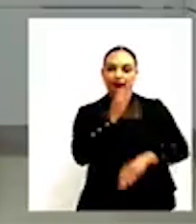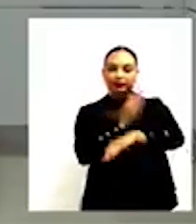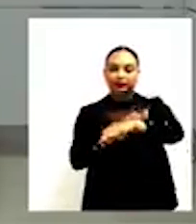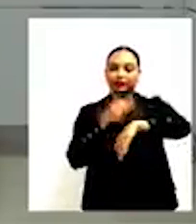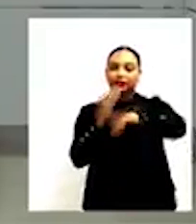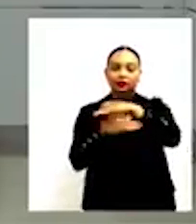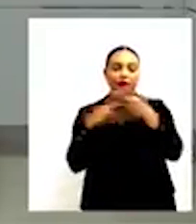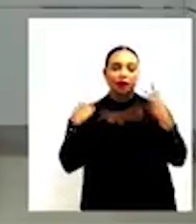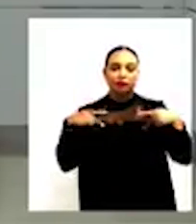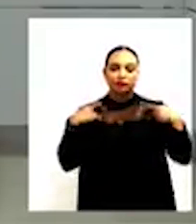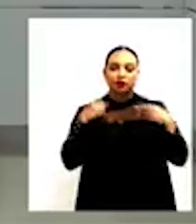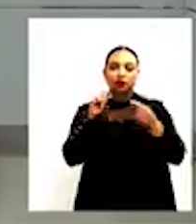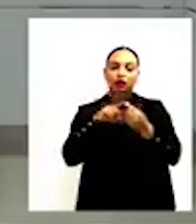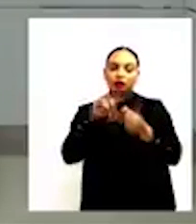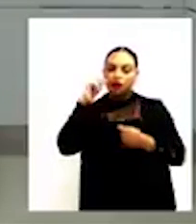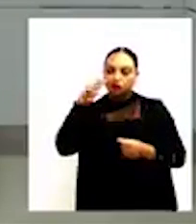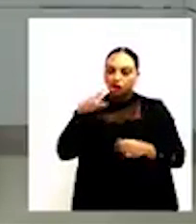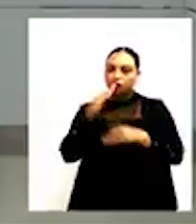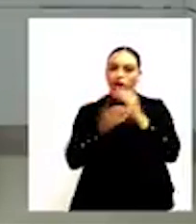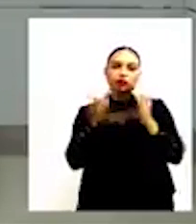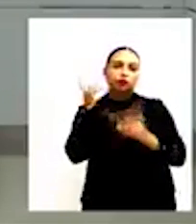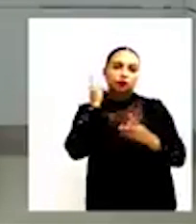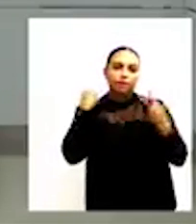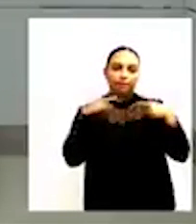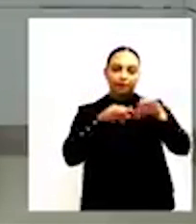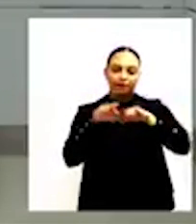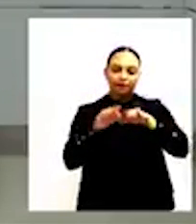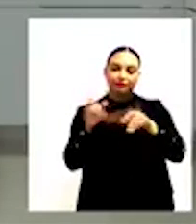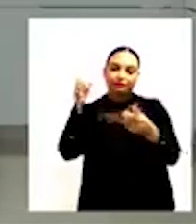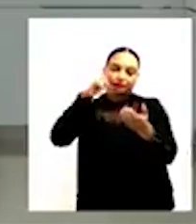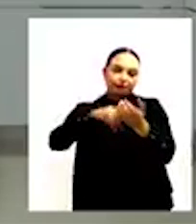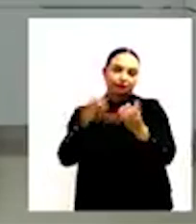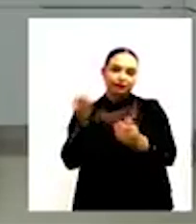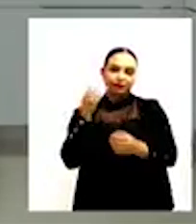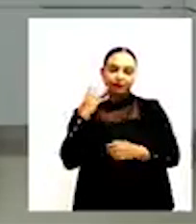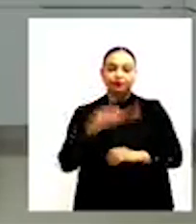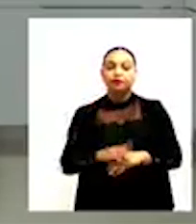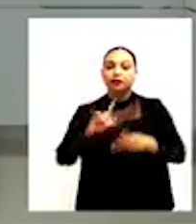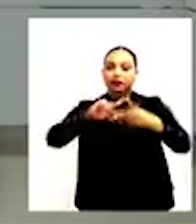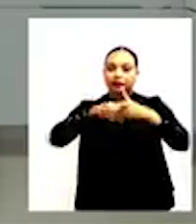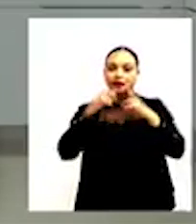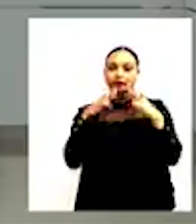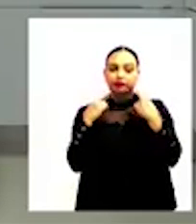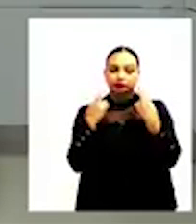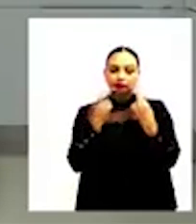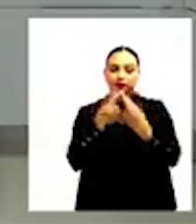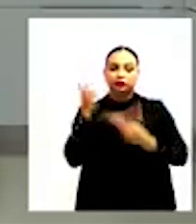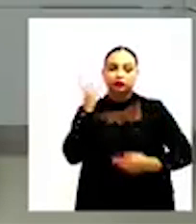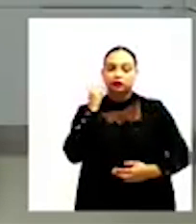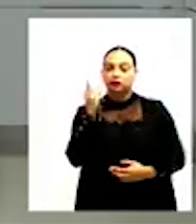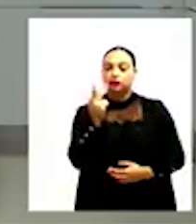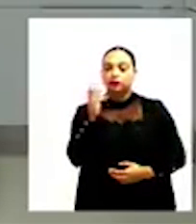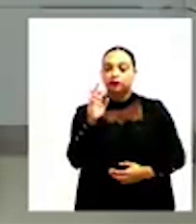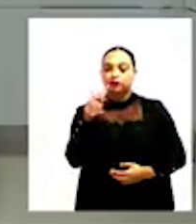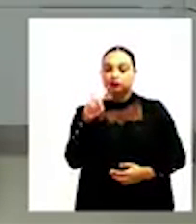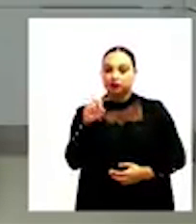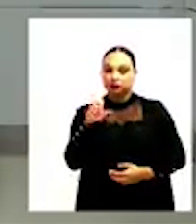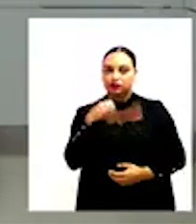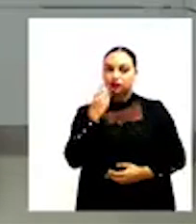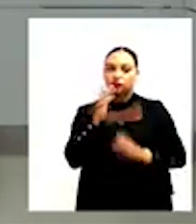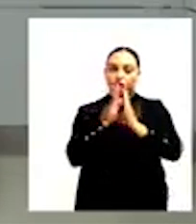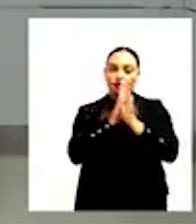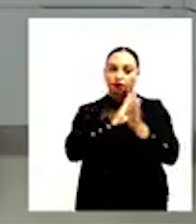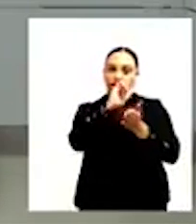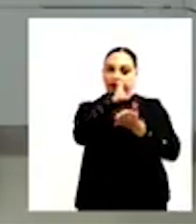sin embargo la conformidad no es total y los peros surgieron contra el nuevo pastor porque aún no toma las